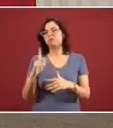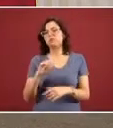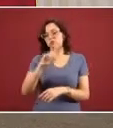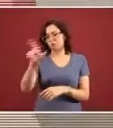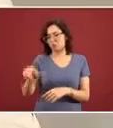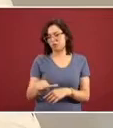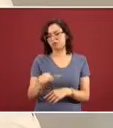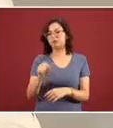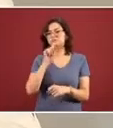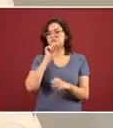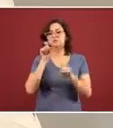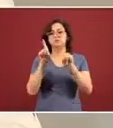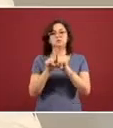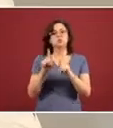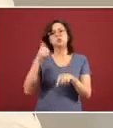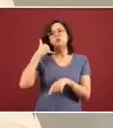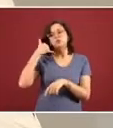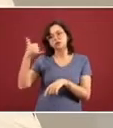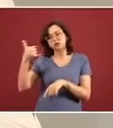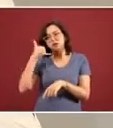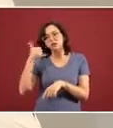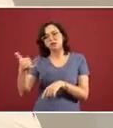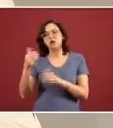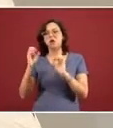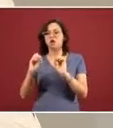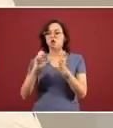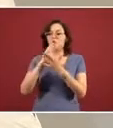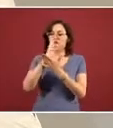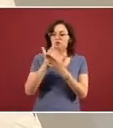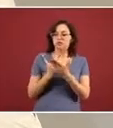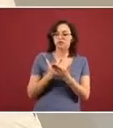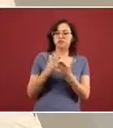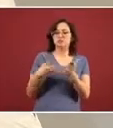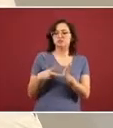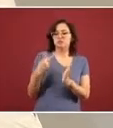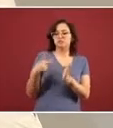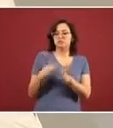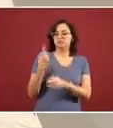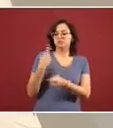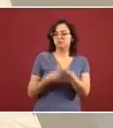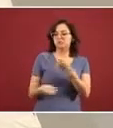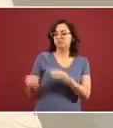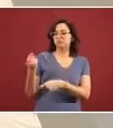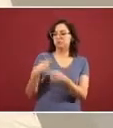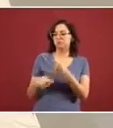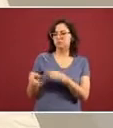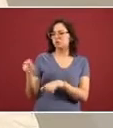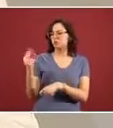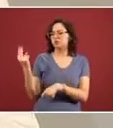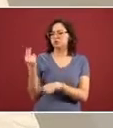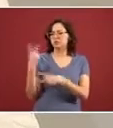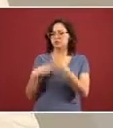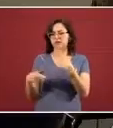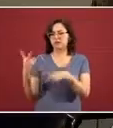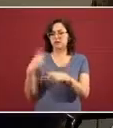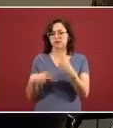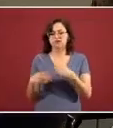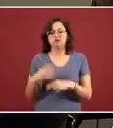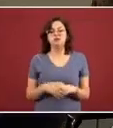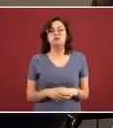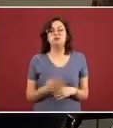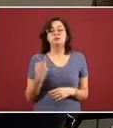orientación médica telefónica o de la receta resurtible. Pero hay unas áreas que son importantes no